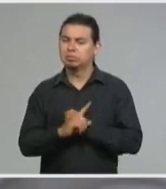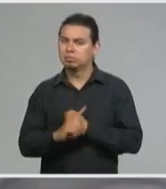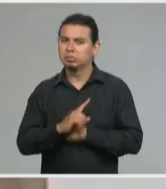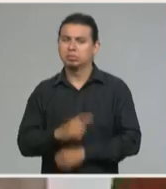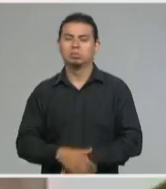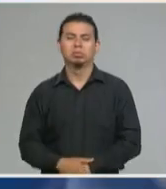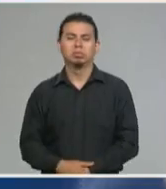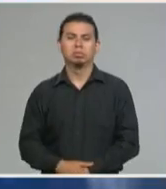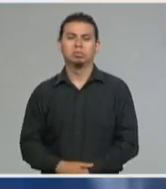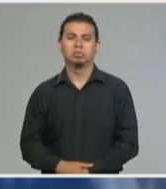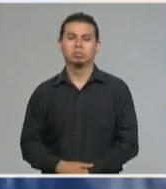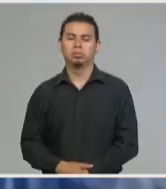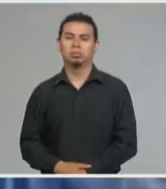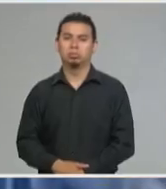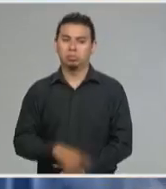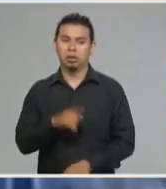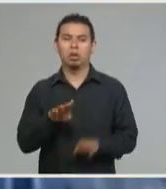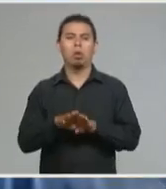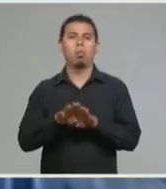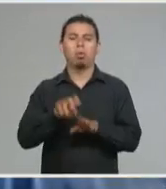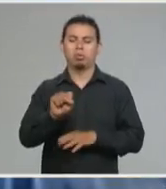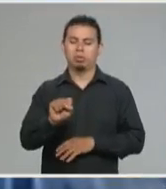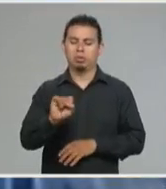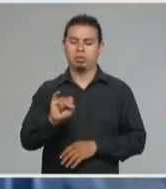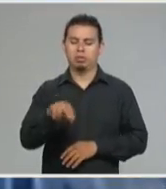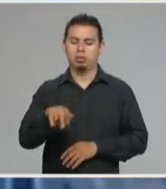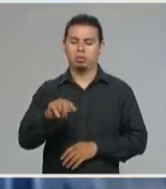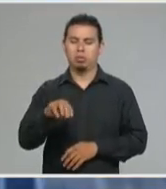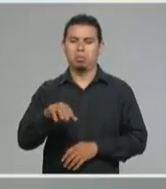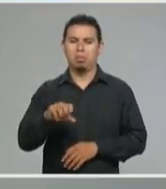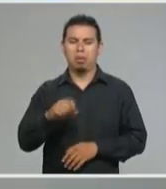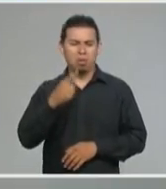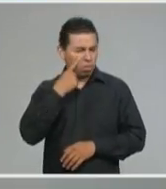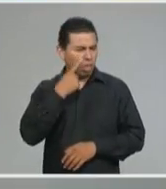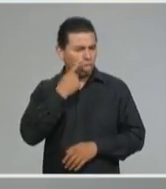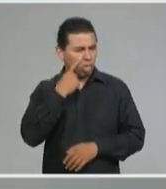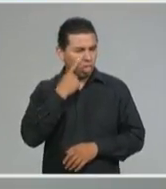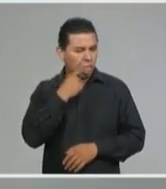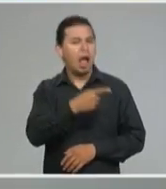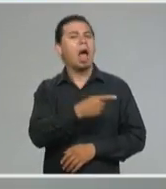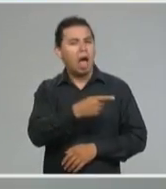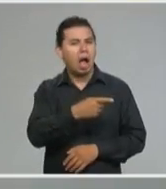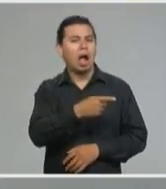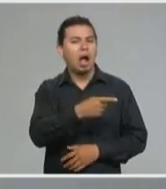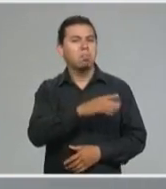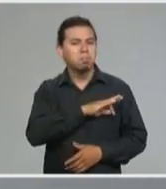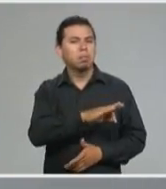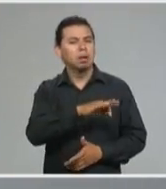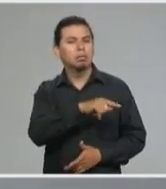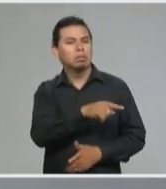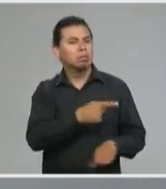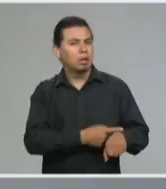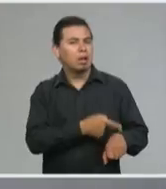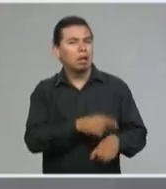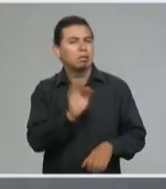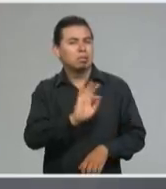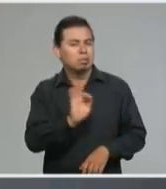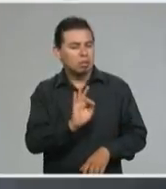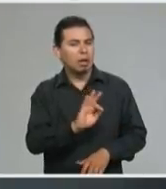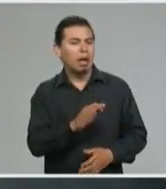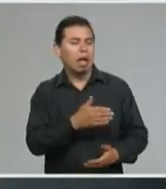cuello. Estos son los síntomas más recurrentes. Así es. Son los síntomas más frecuentes con el que el paciente puede debutar. Sin